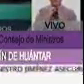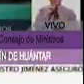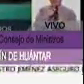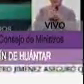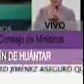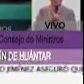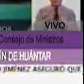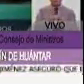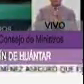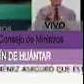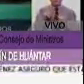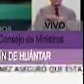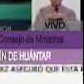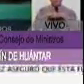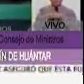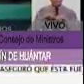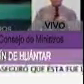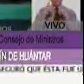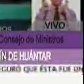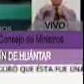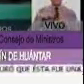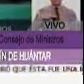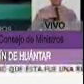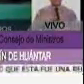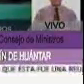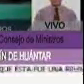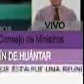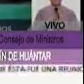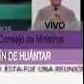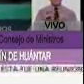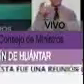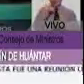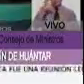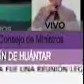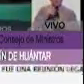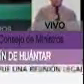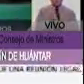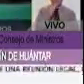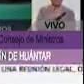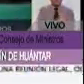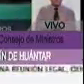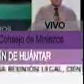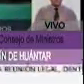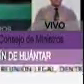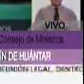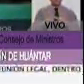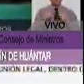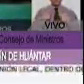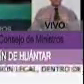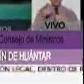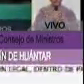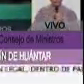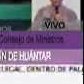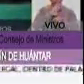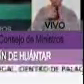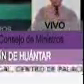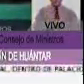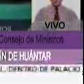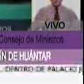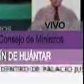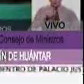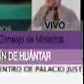estábamos patrocinando un hecho particular, ni estábamos buscando un lucro. Estábamos defendiendo al Estado